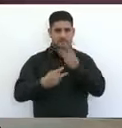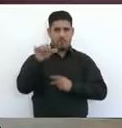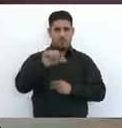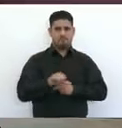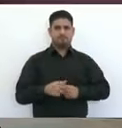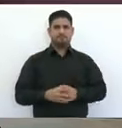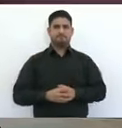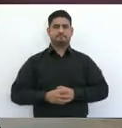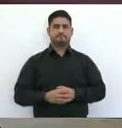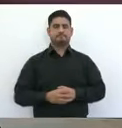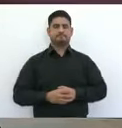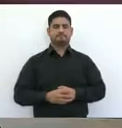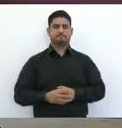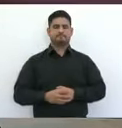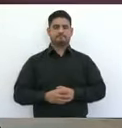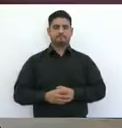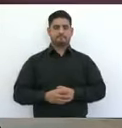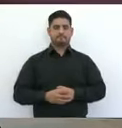bienvenidos.